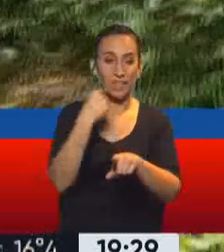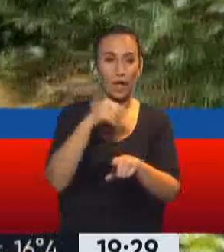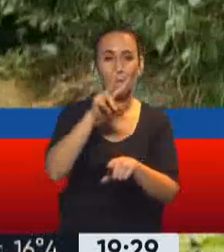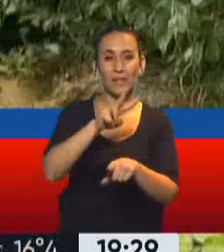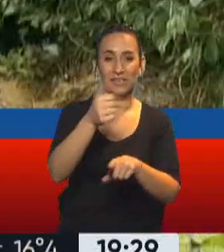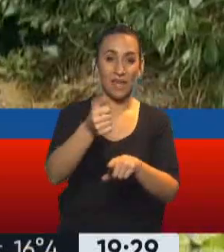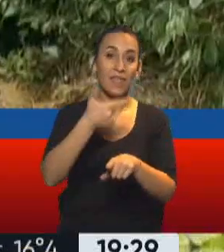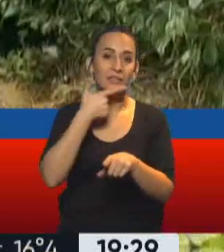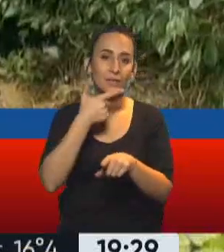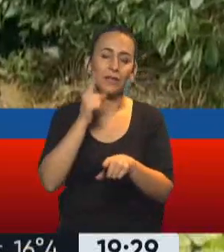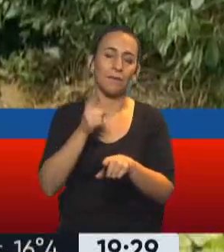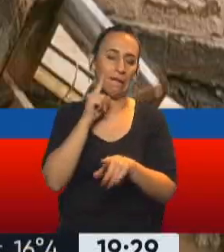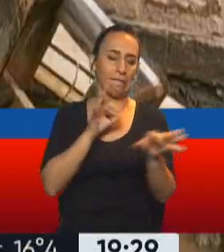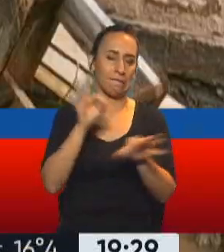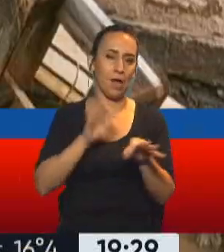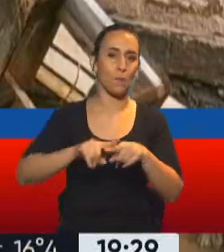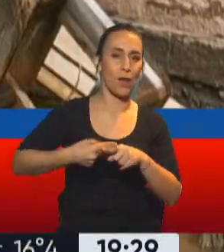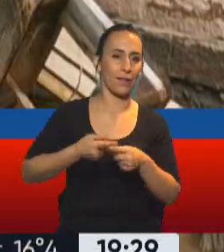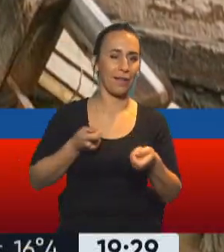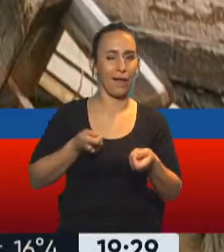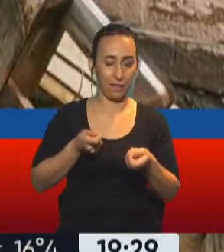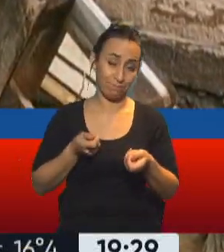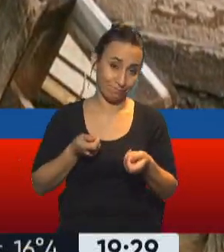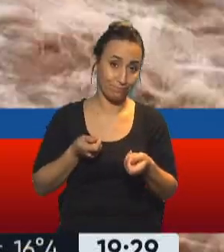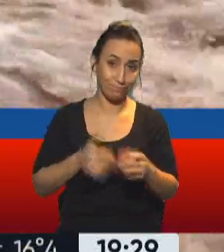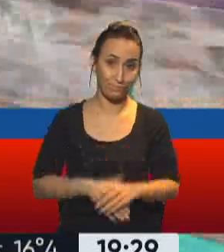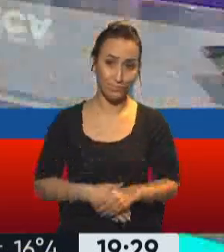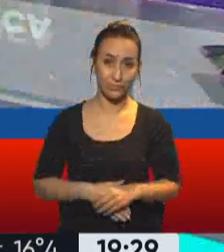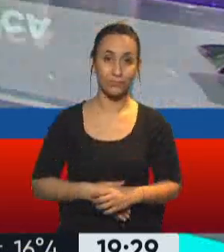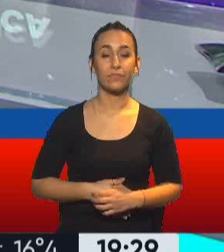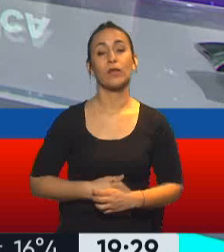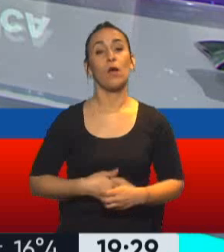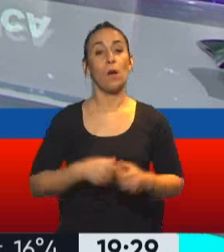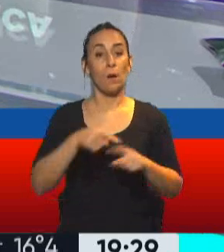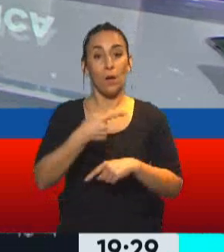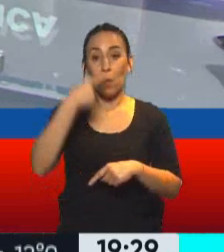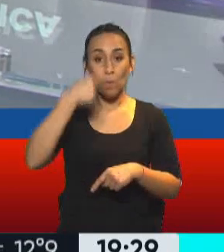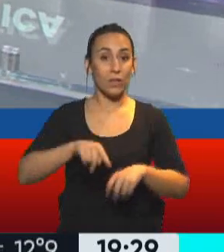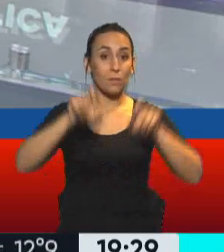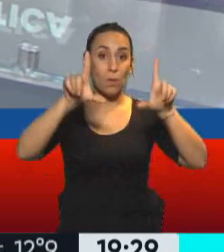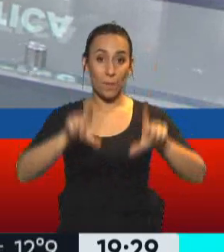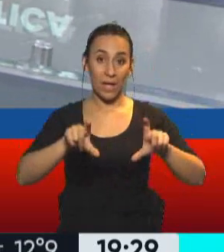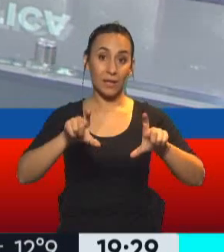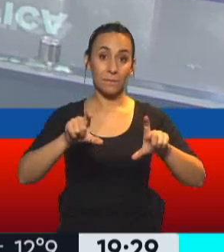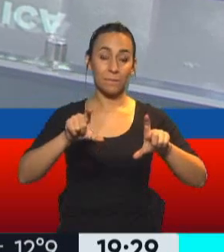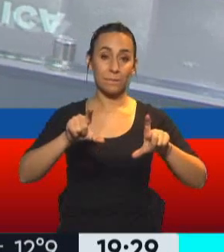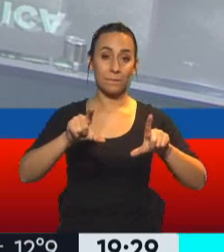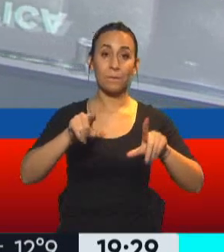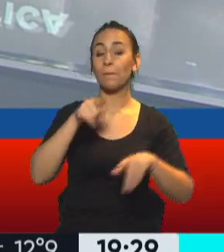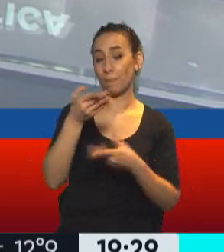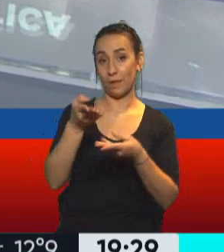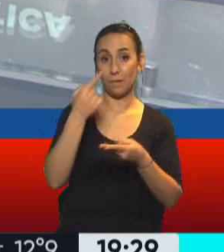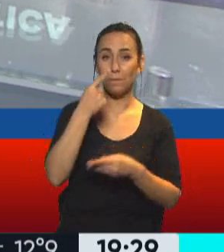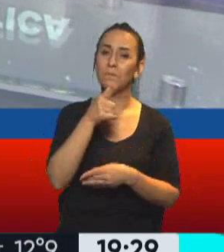también especulación también política con todos estos temas, ¿no? Ahora vamos a la siguiente y última imagen. En este caso,